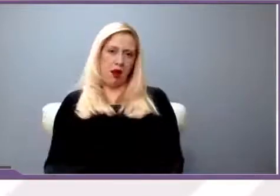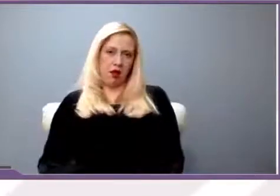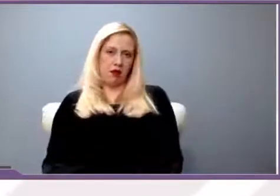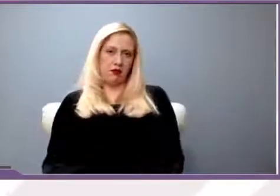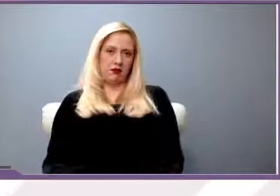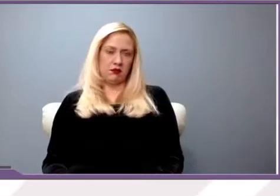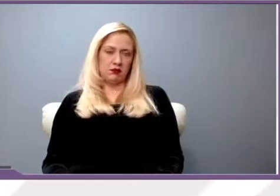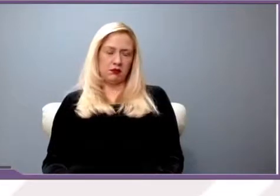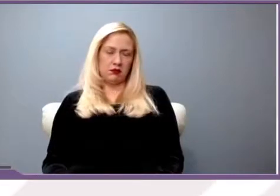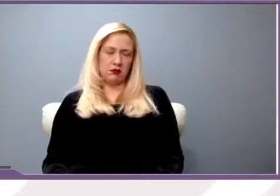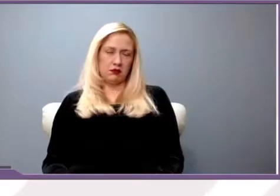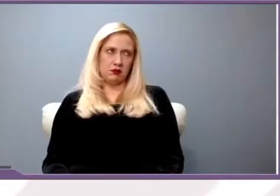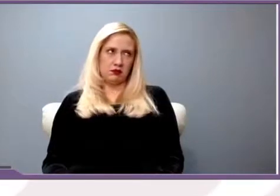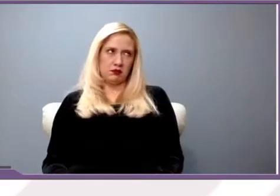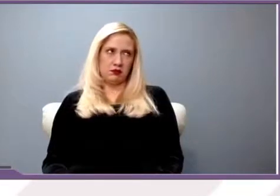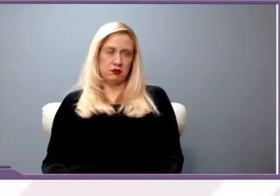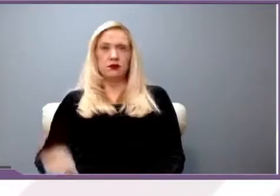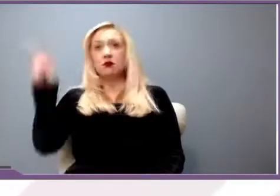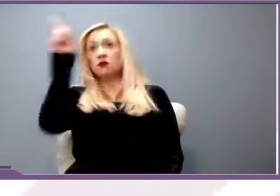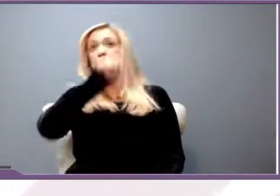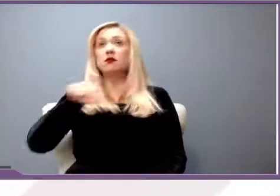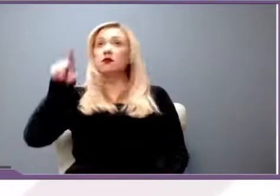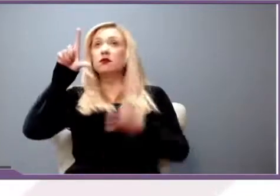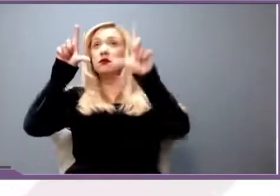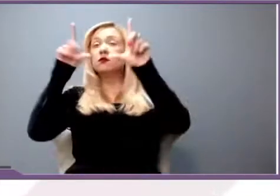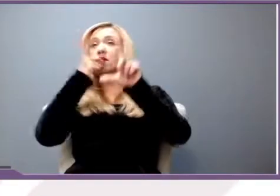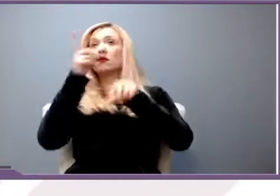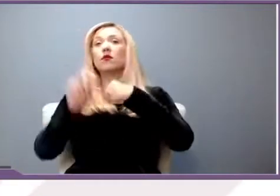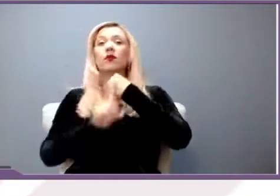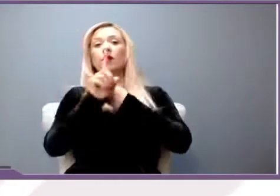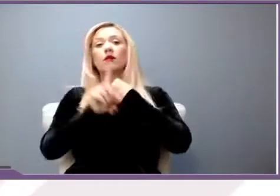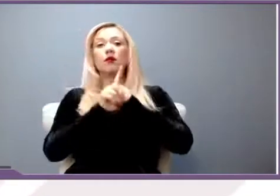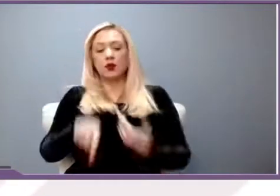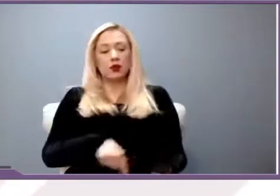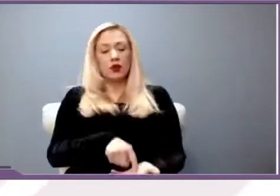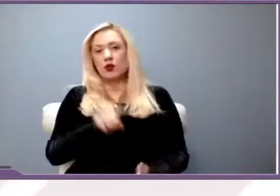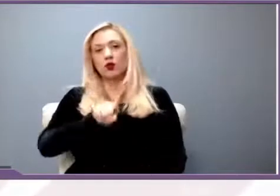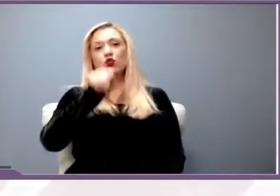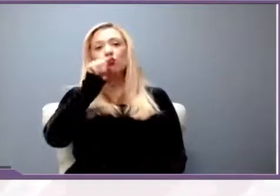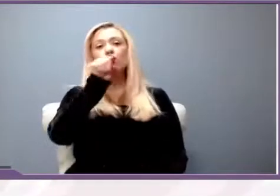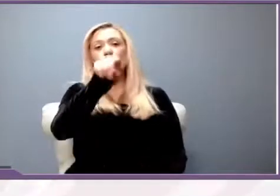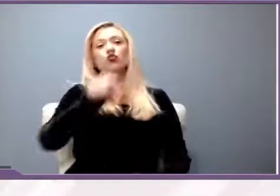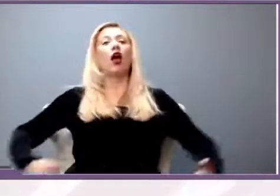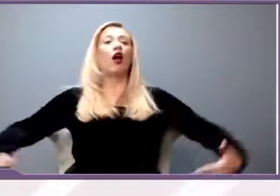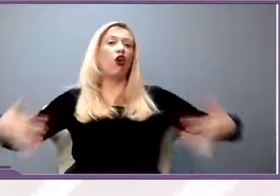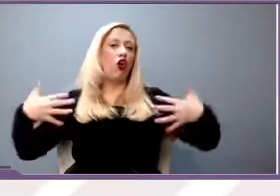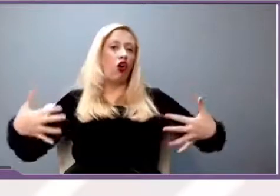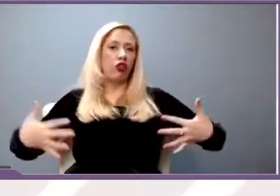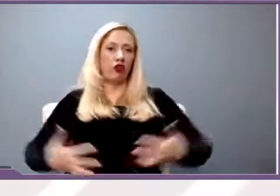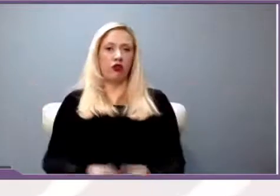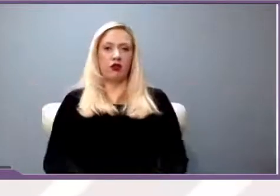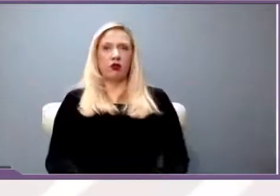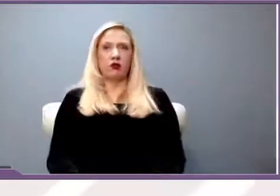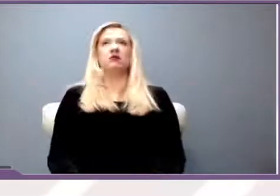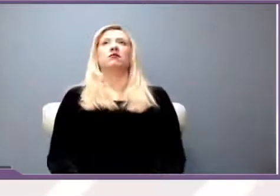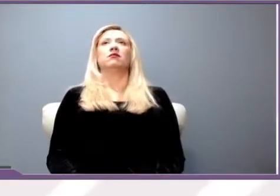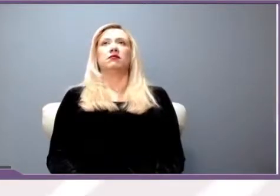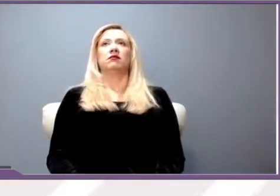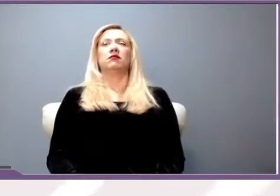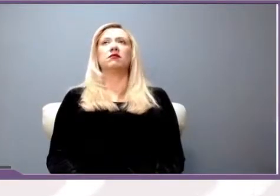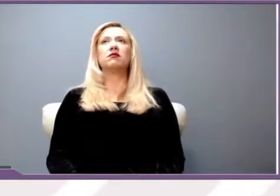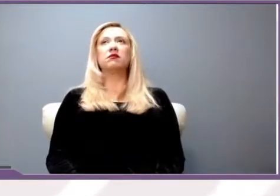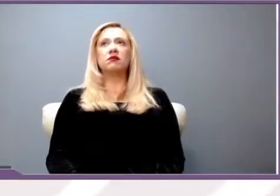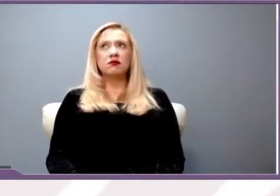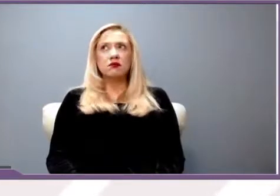estos stickers, estas etiquetas donde dicen que el problema no es el espacio, sino que estás gorda. Entonces, como algo que termina siendo estructural, algo